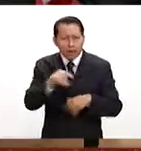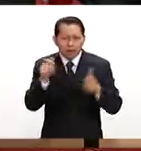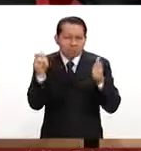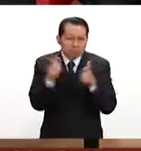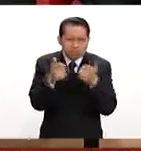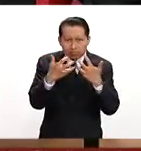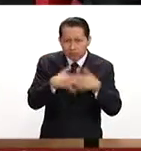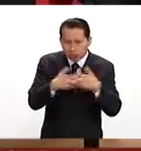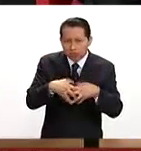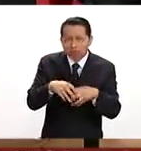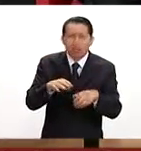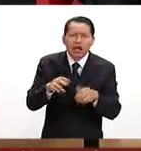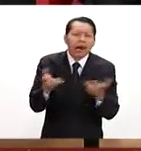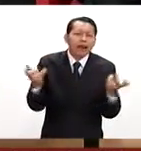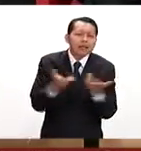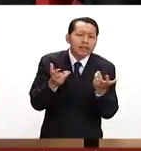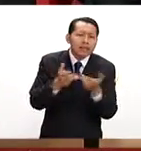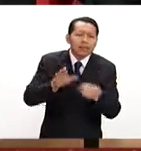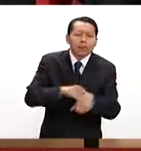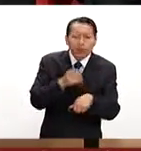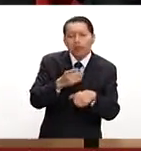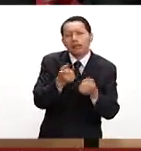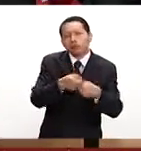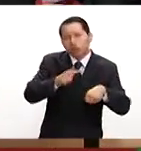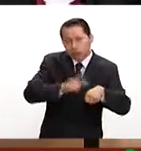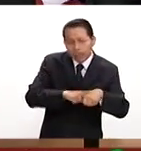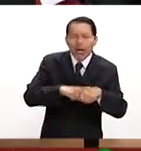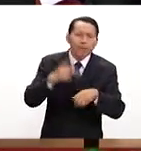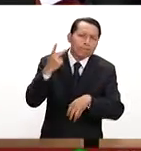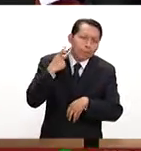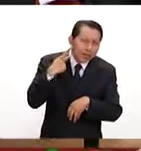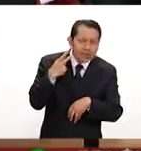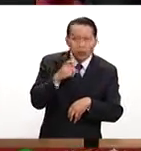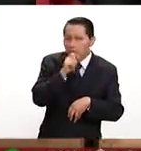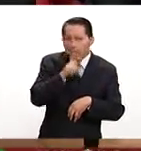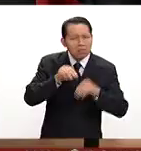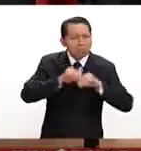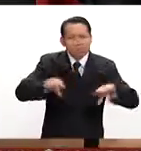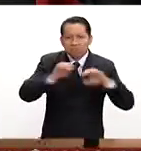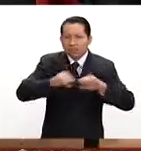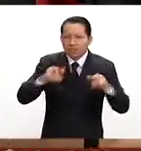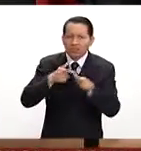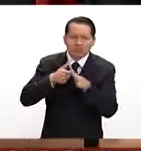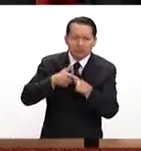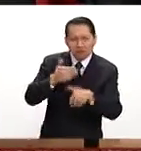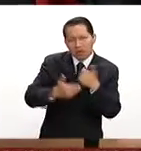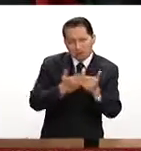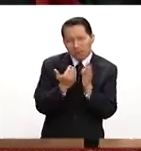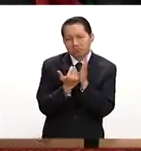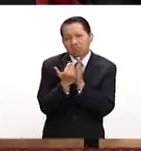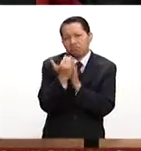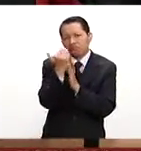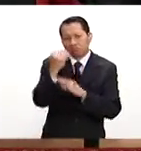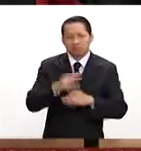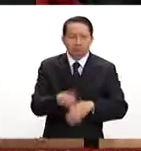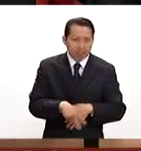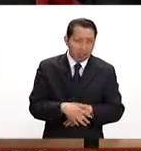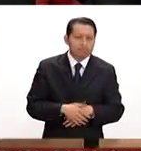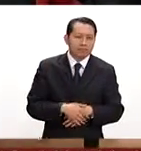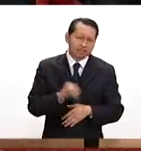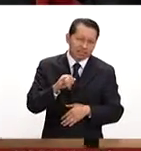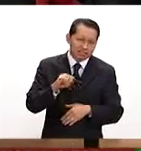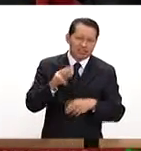empresas ya por una tendencia socioeconómica, sociopolítica, y pues que vamos a ir viendo un crecimiento, ¿cierto, maestra? No, y además por un